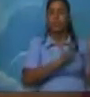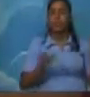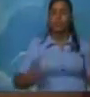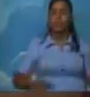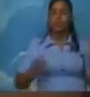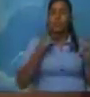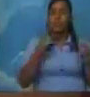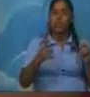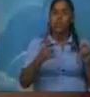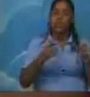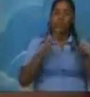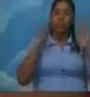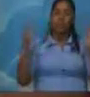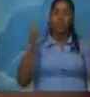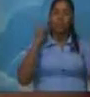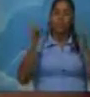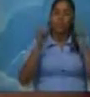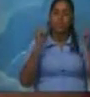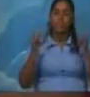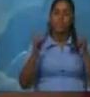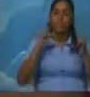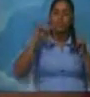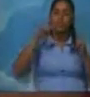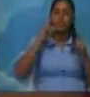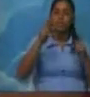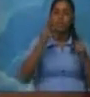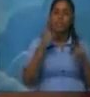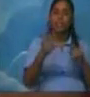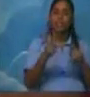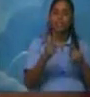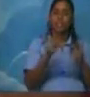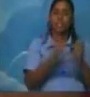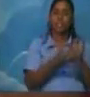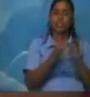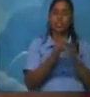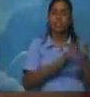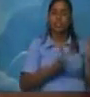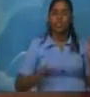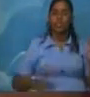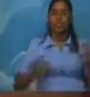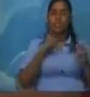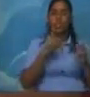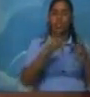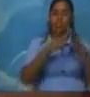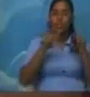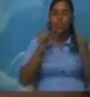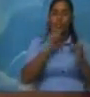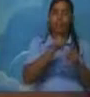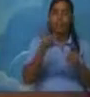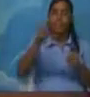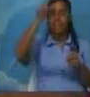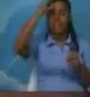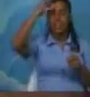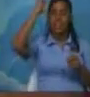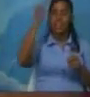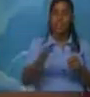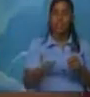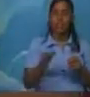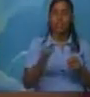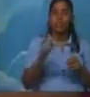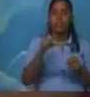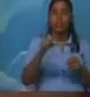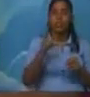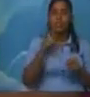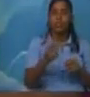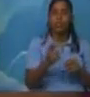dijo en una gran fiesta en Juan capítulo 7 Jesús lo dijo así todo aquel que crea en mí como